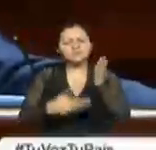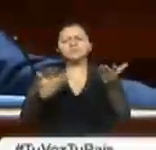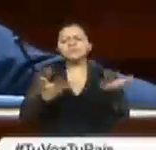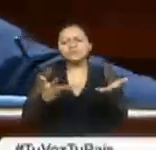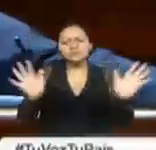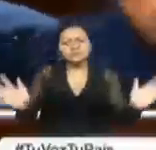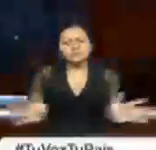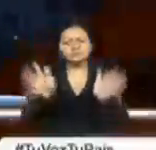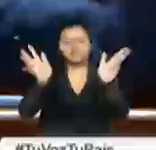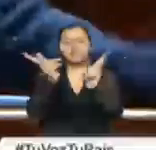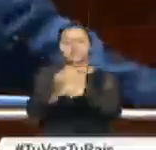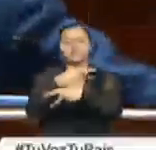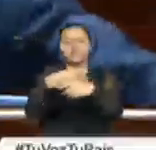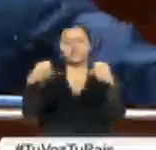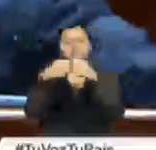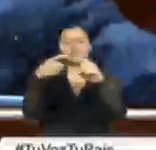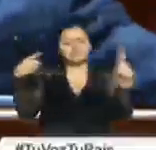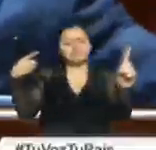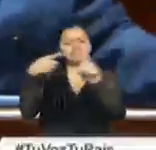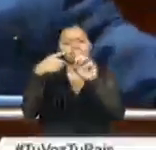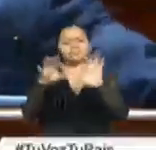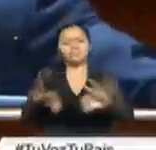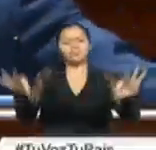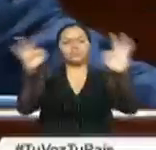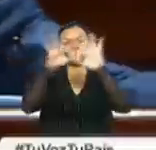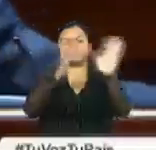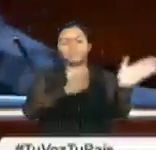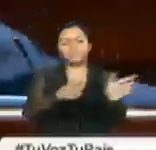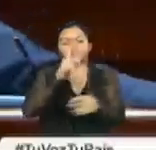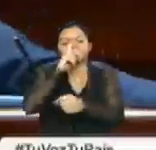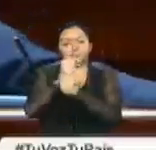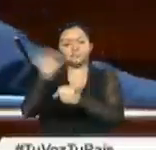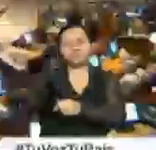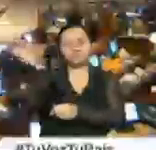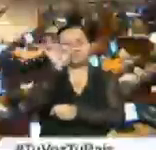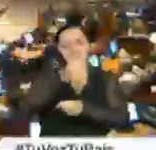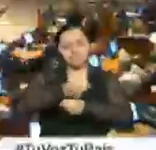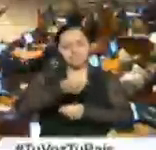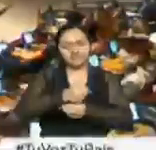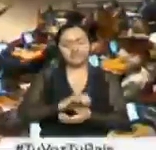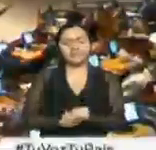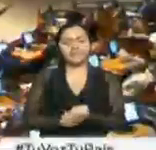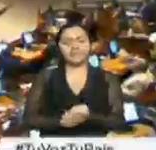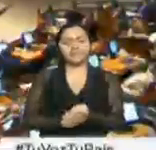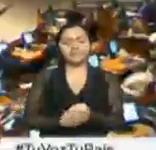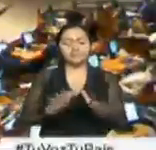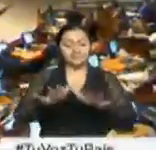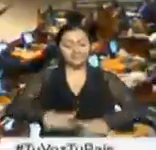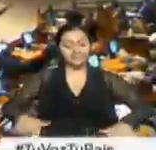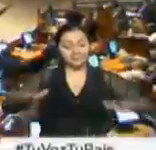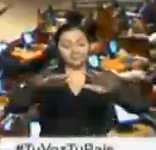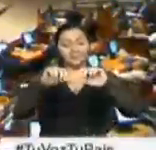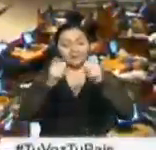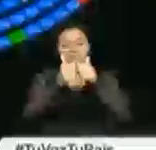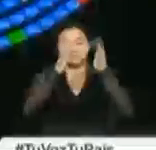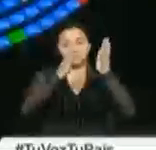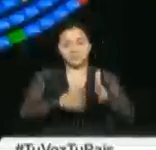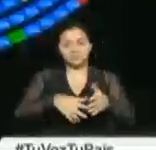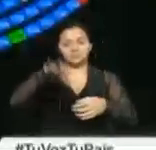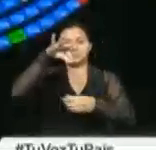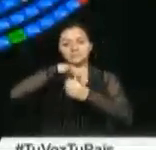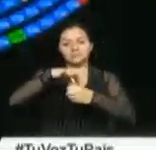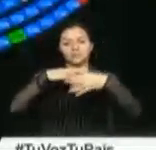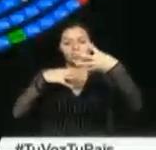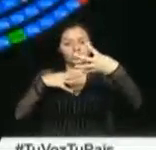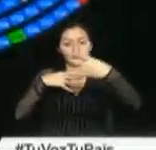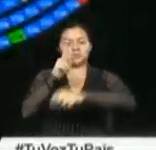la productividad como generadora de plaza, empleo y trabajo. Los legisladores eligieron además a los cuatro vocales